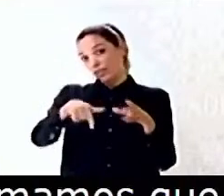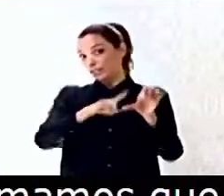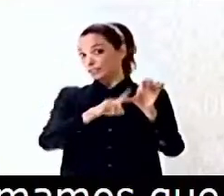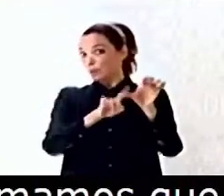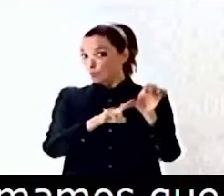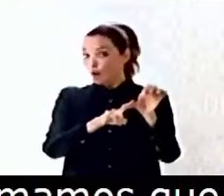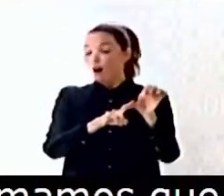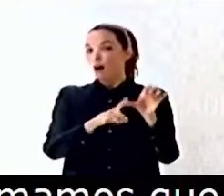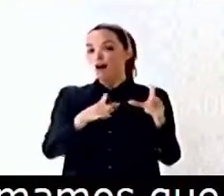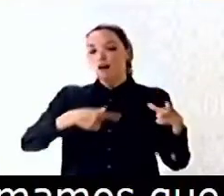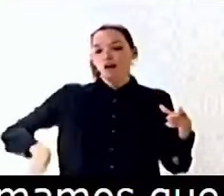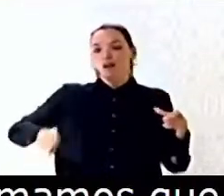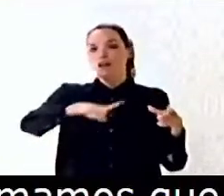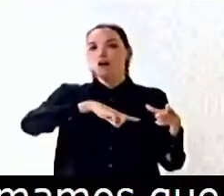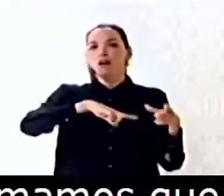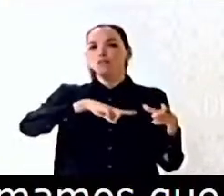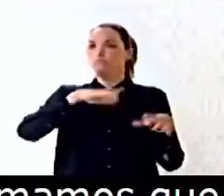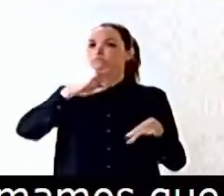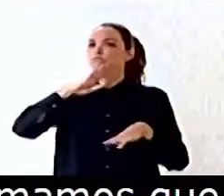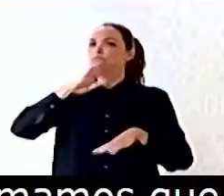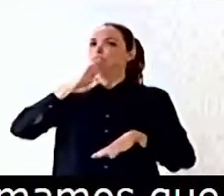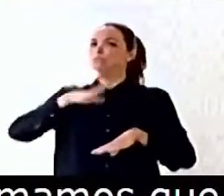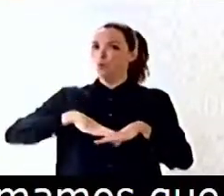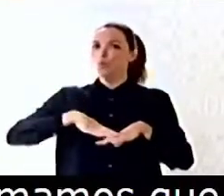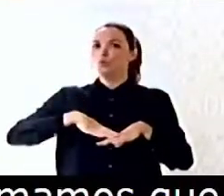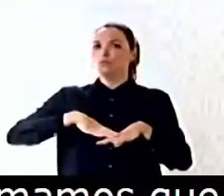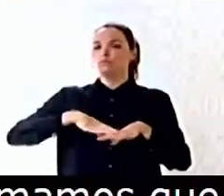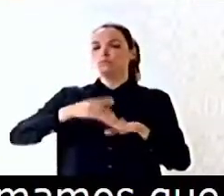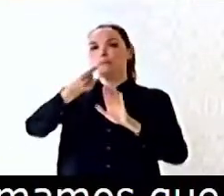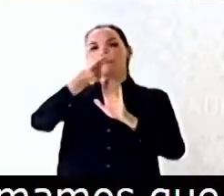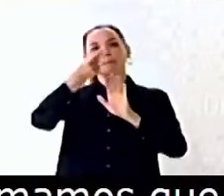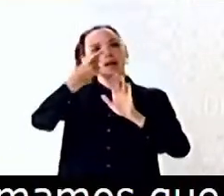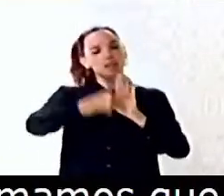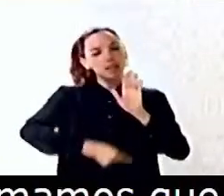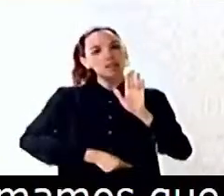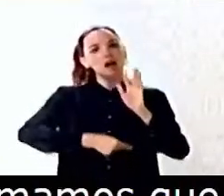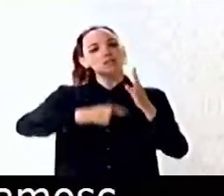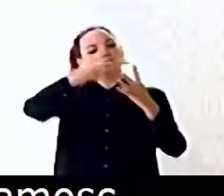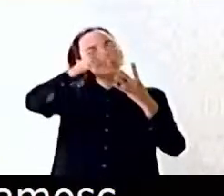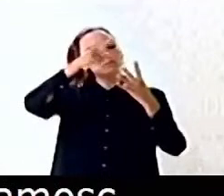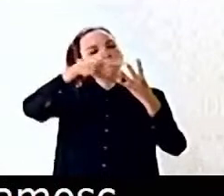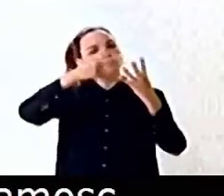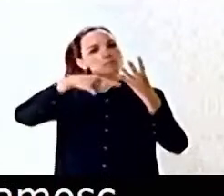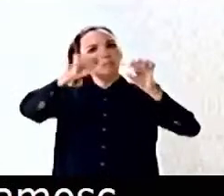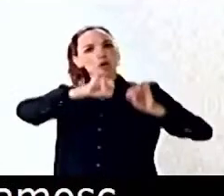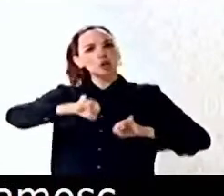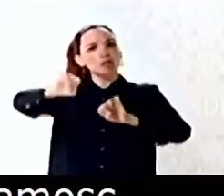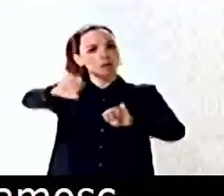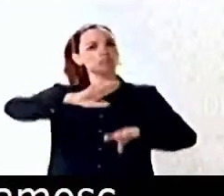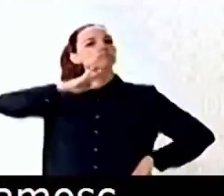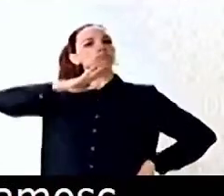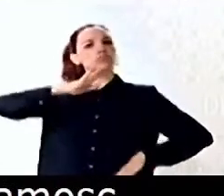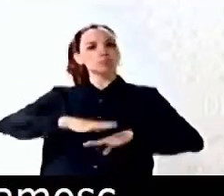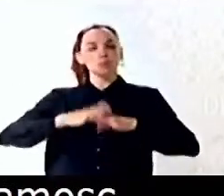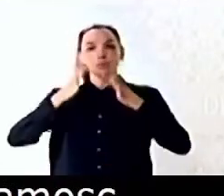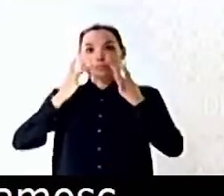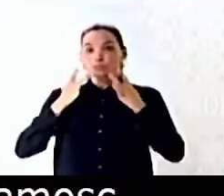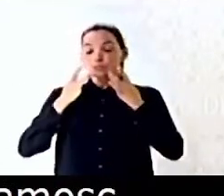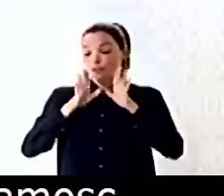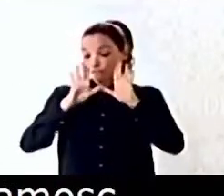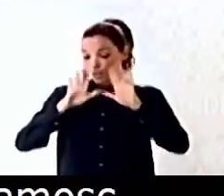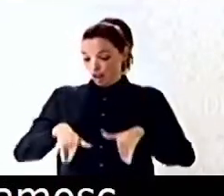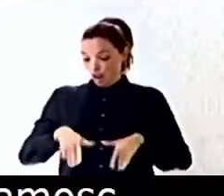estamos cumpliendo con las medidas de protección, y eso nos está